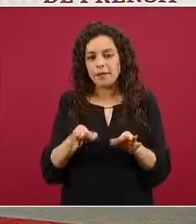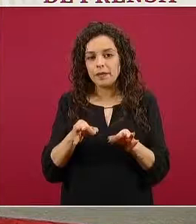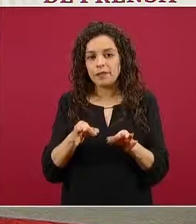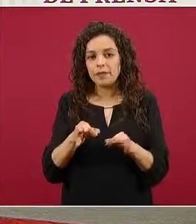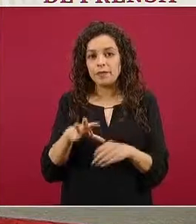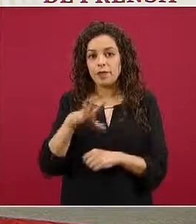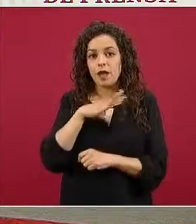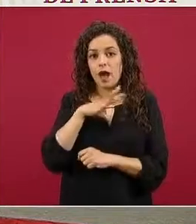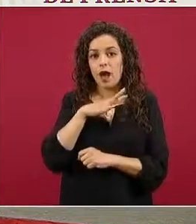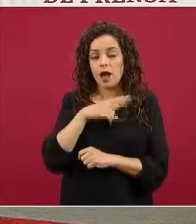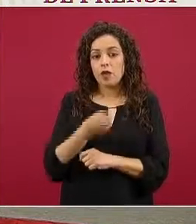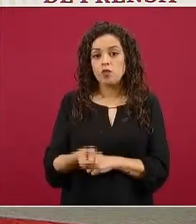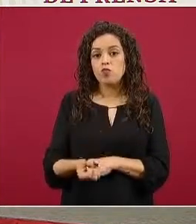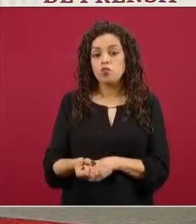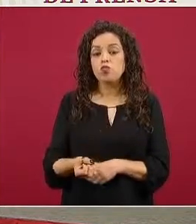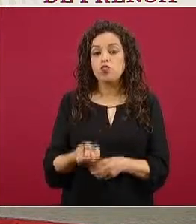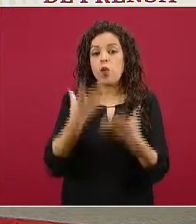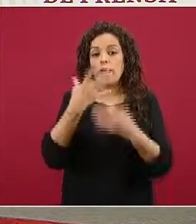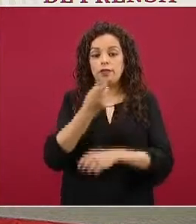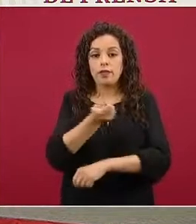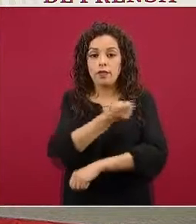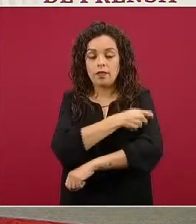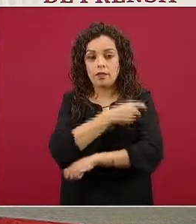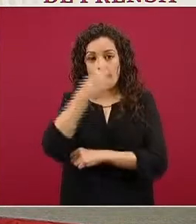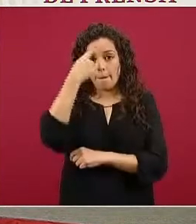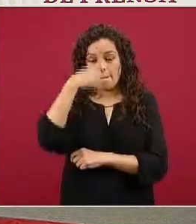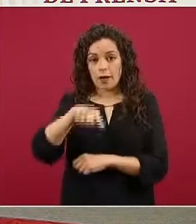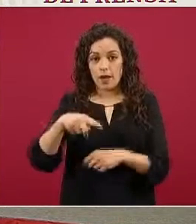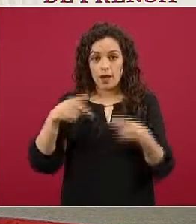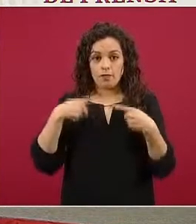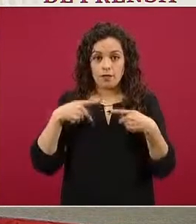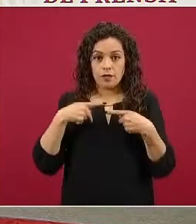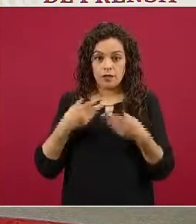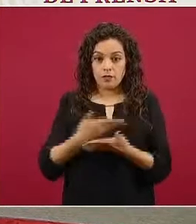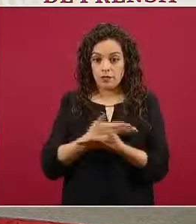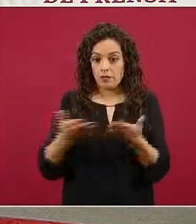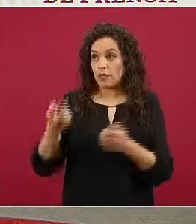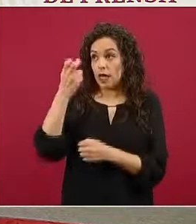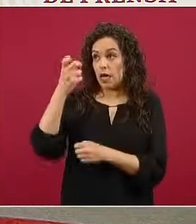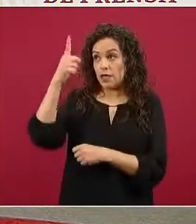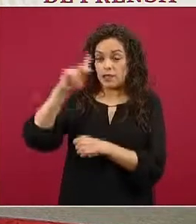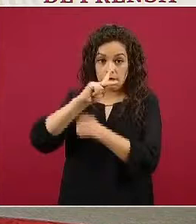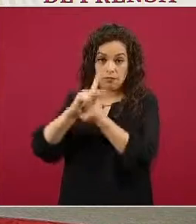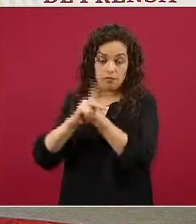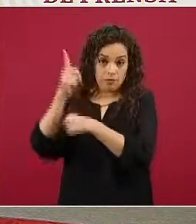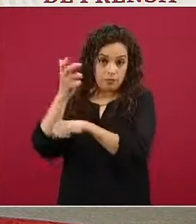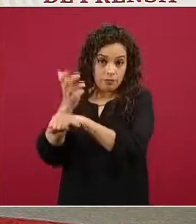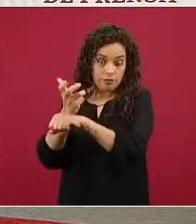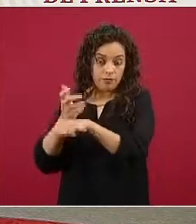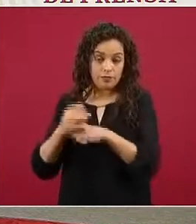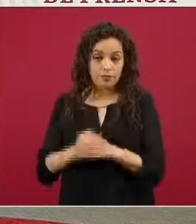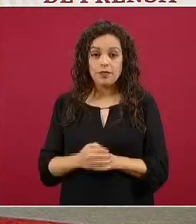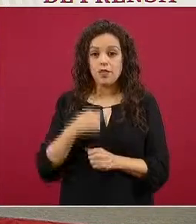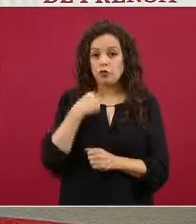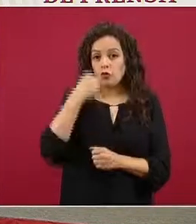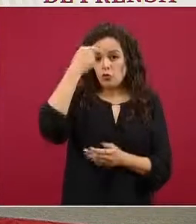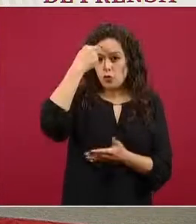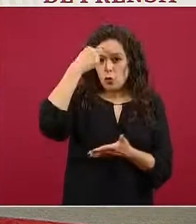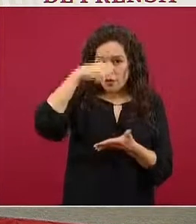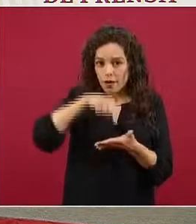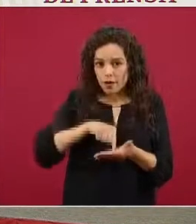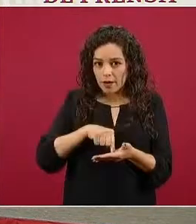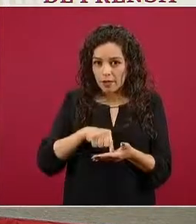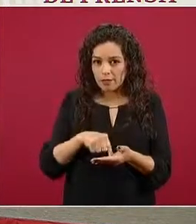estén disponibles para la población de dicho país. Yo creo que se va a cuidar